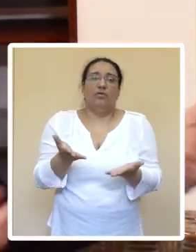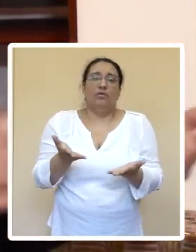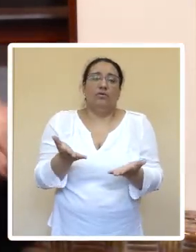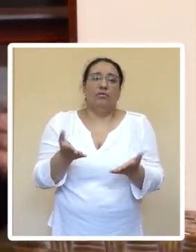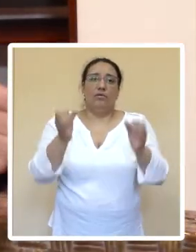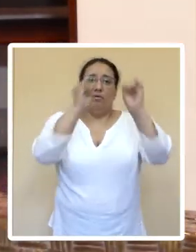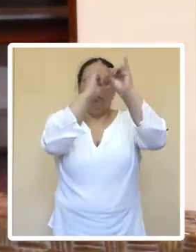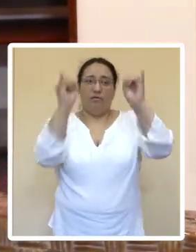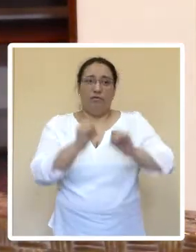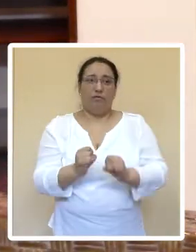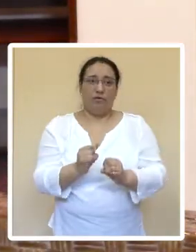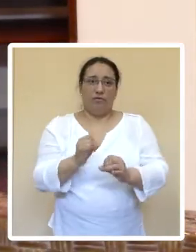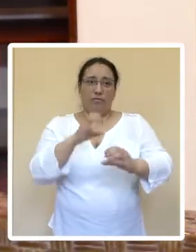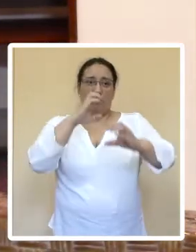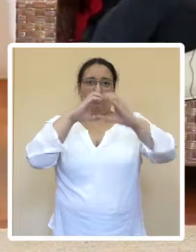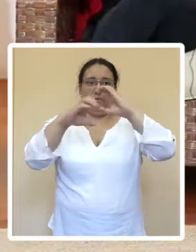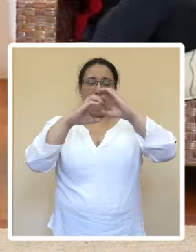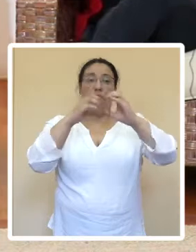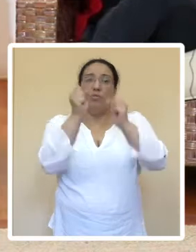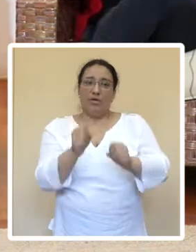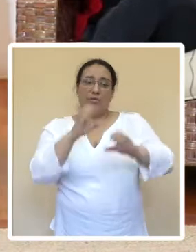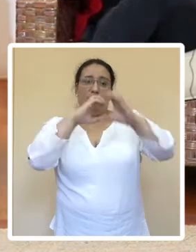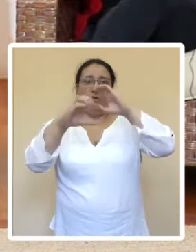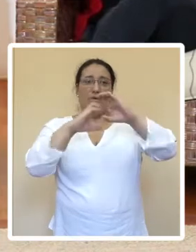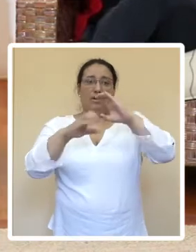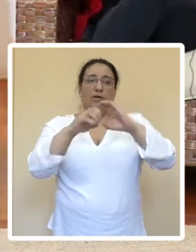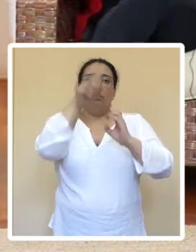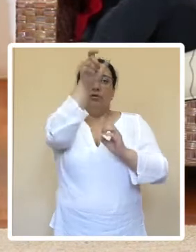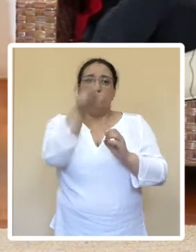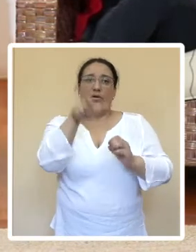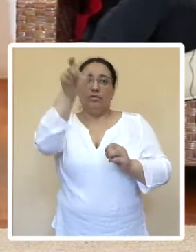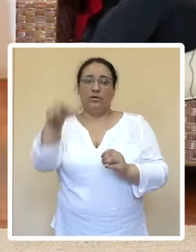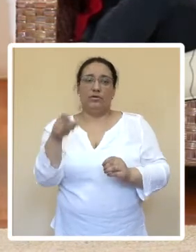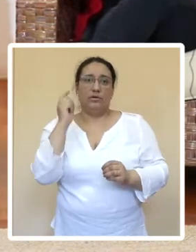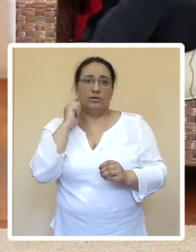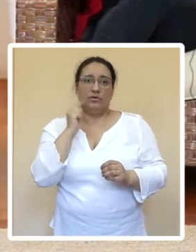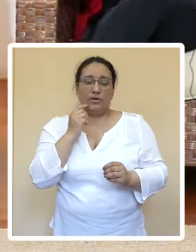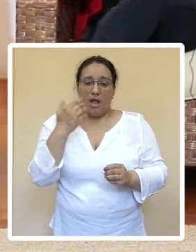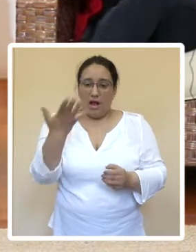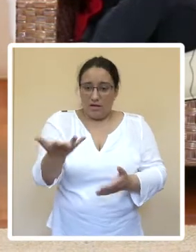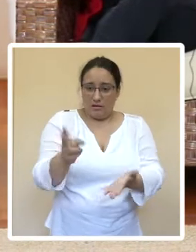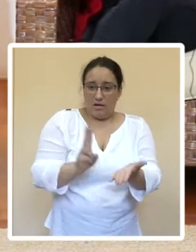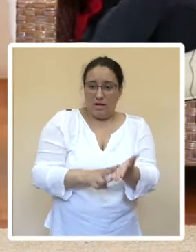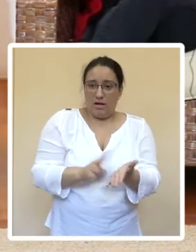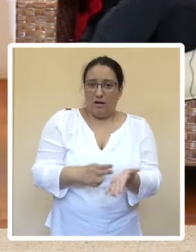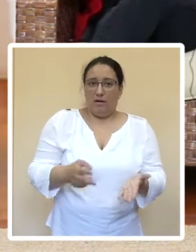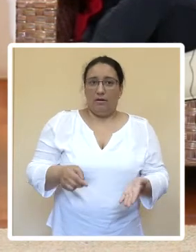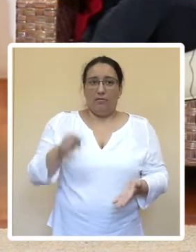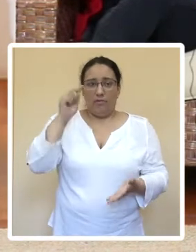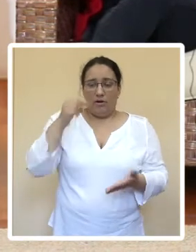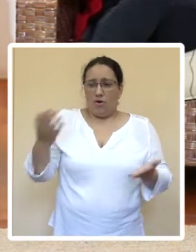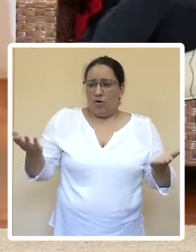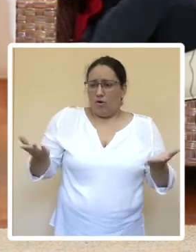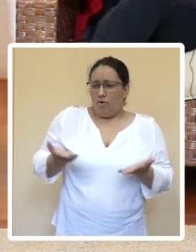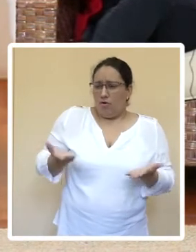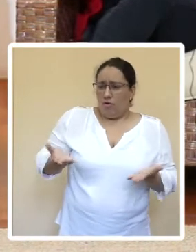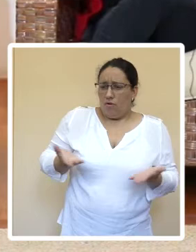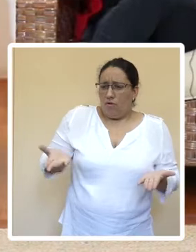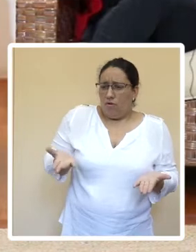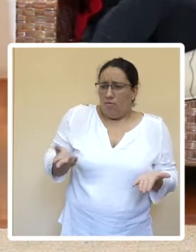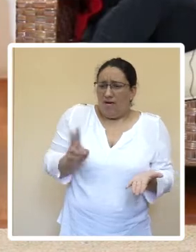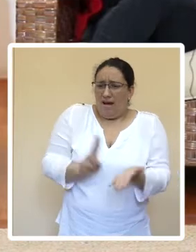de qué manera nos podemos comunicar con una persona sorda. Esa es la realidad. Y yo: pero ¿cómo? ¿De verdad que no te